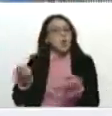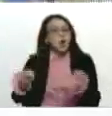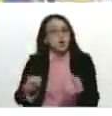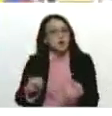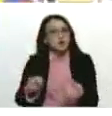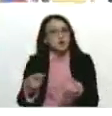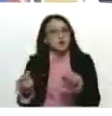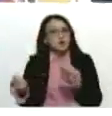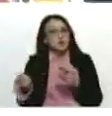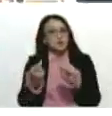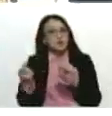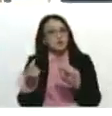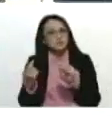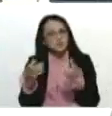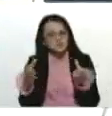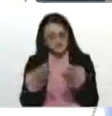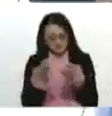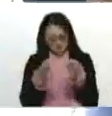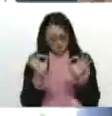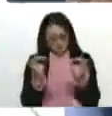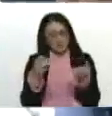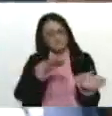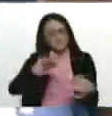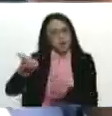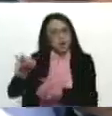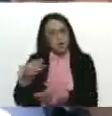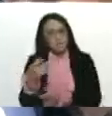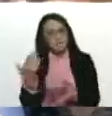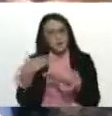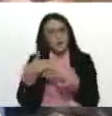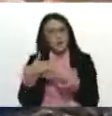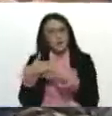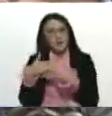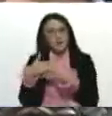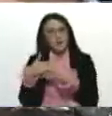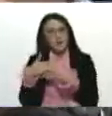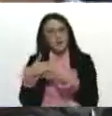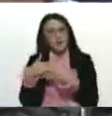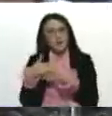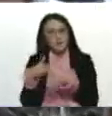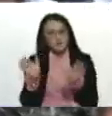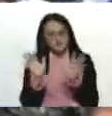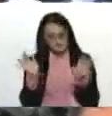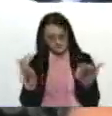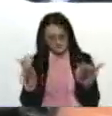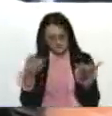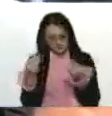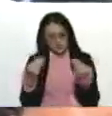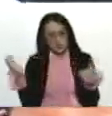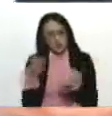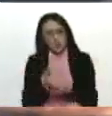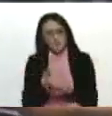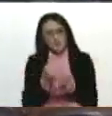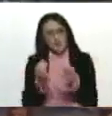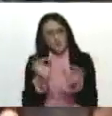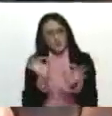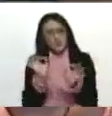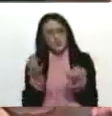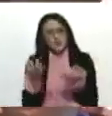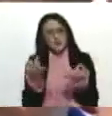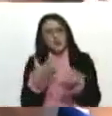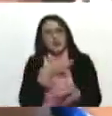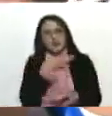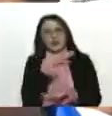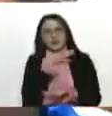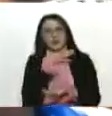discusión de nuestra élite y nuestros medios de comunicación, obvia el bloqueo. Eso es tan inverosímil como encontrar un ahogado